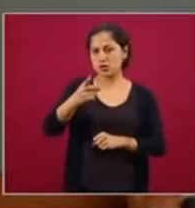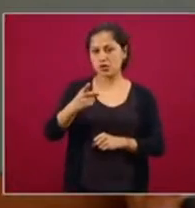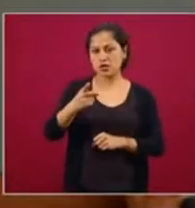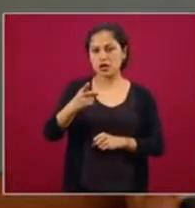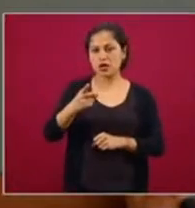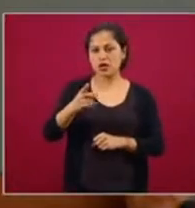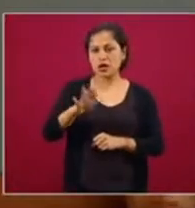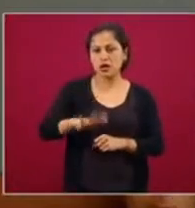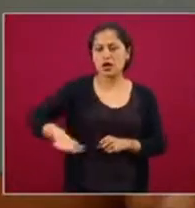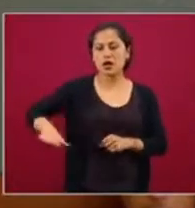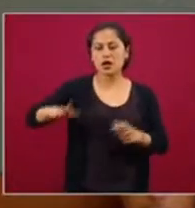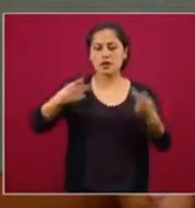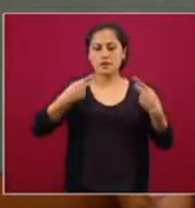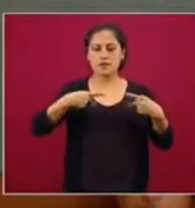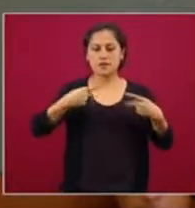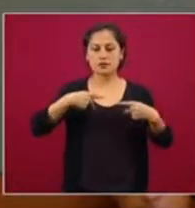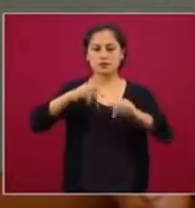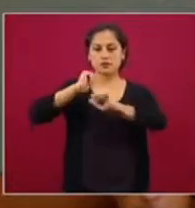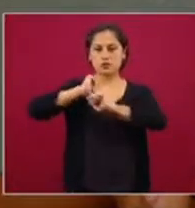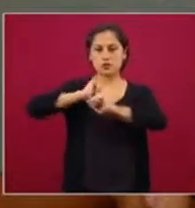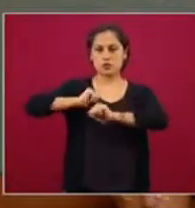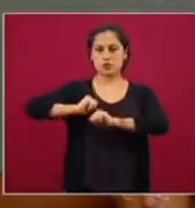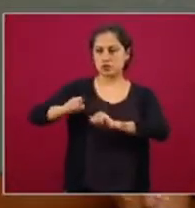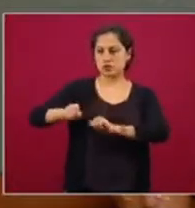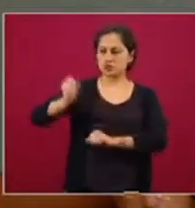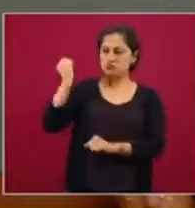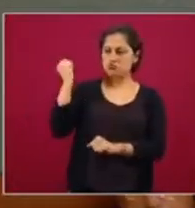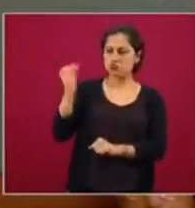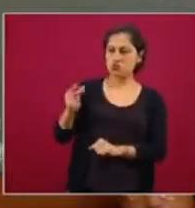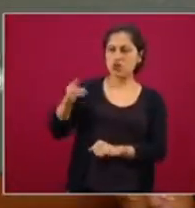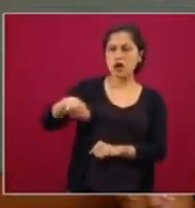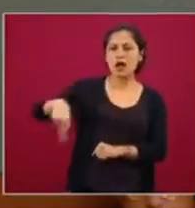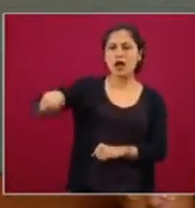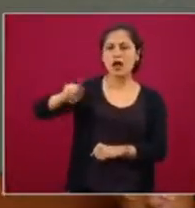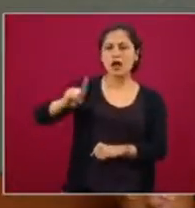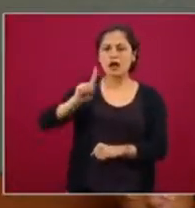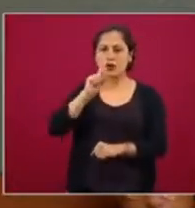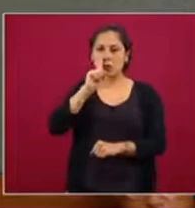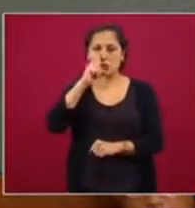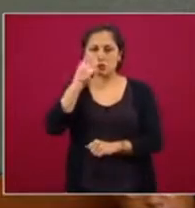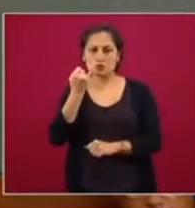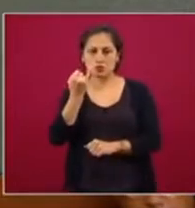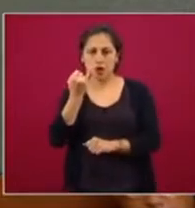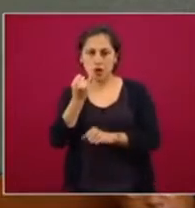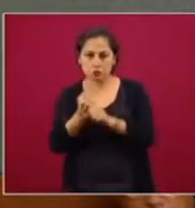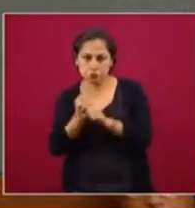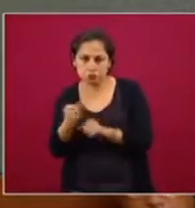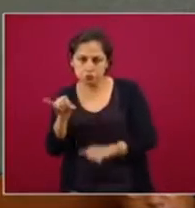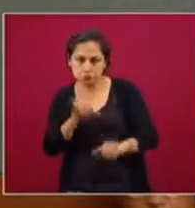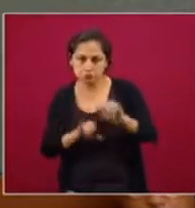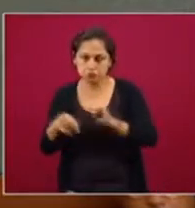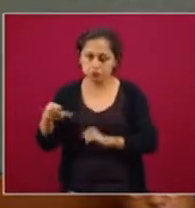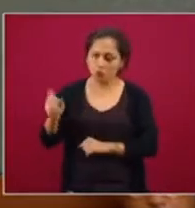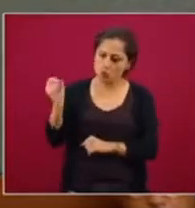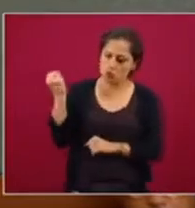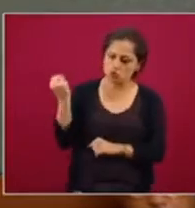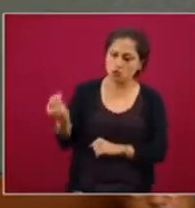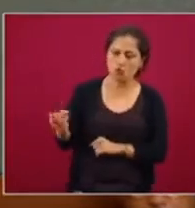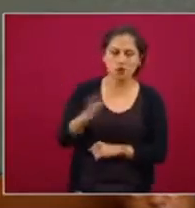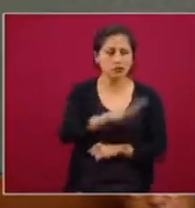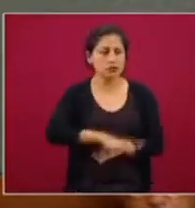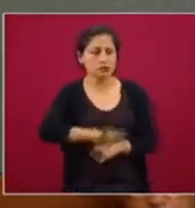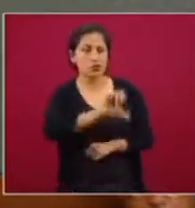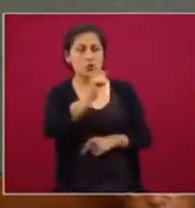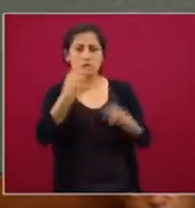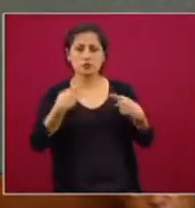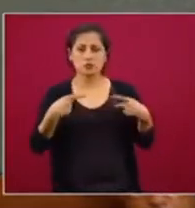los funcionarios tuvieran acceso a pruebas sin el protocolo que llevan los demás, los ciudadanos